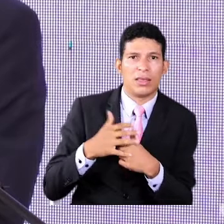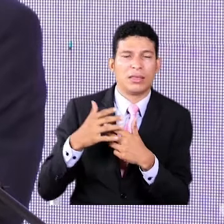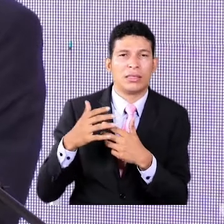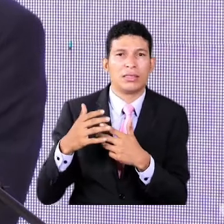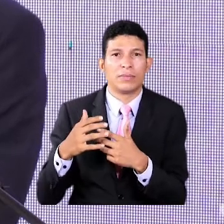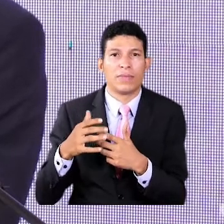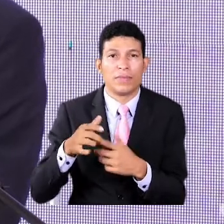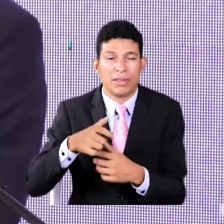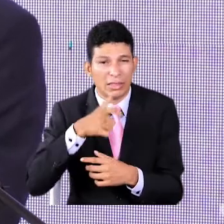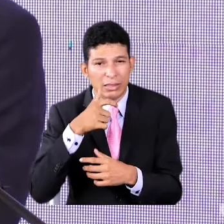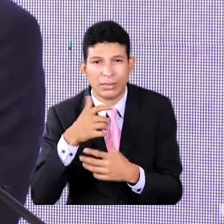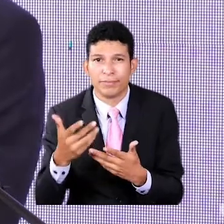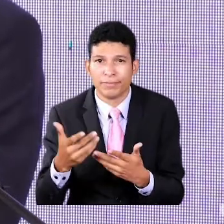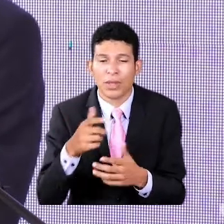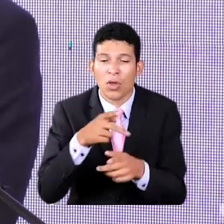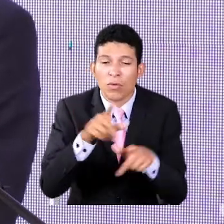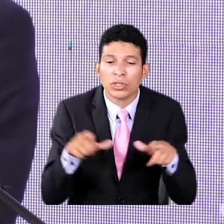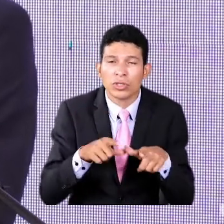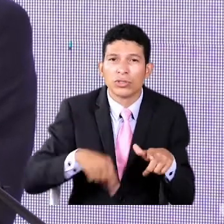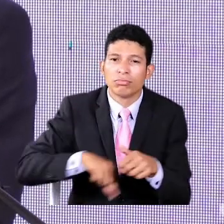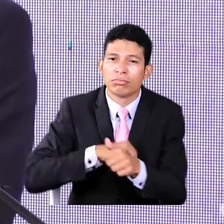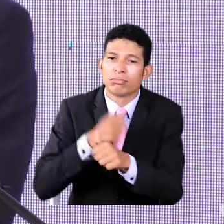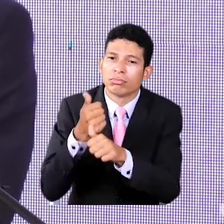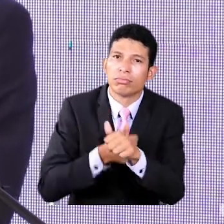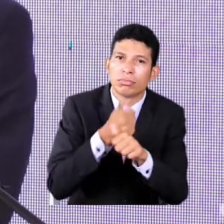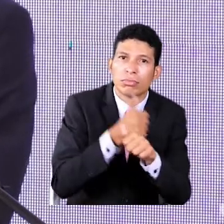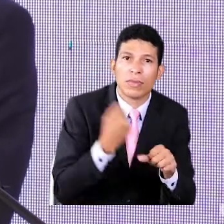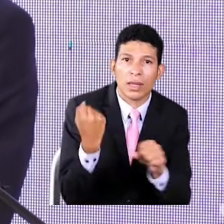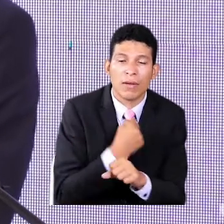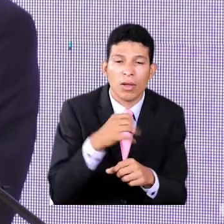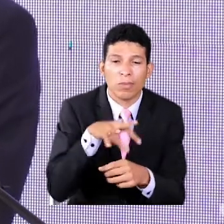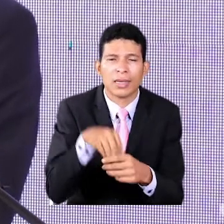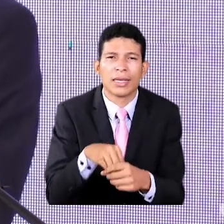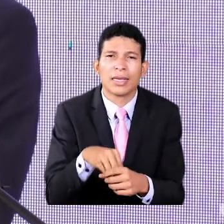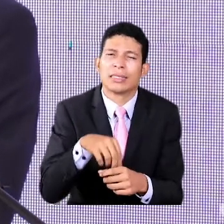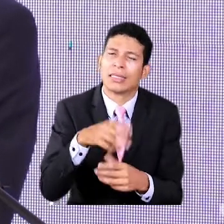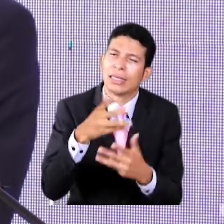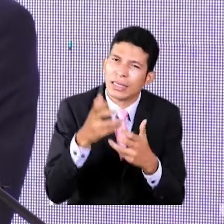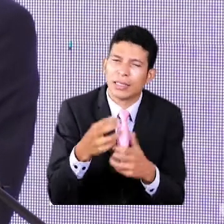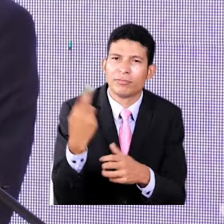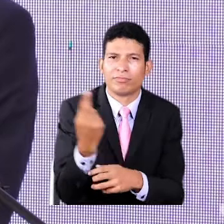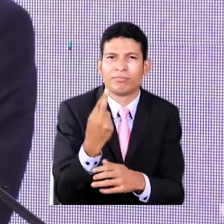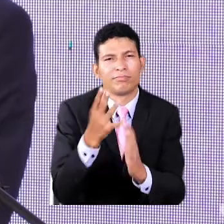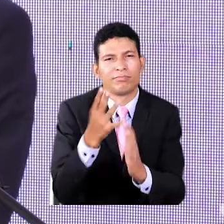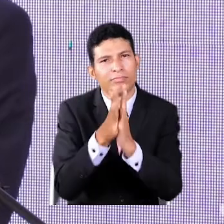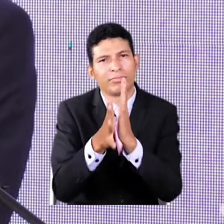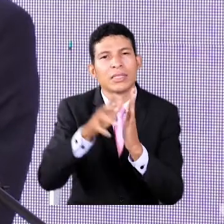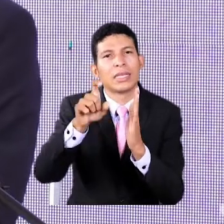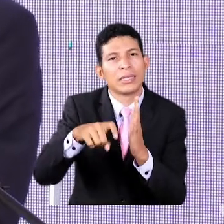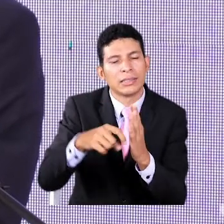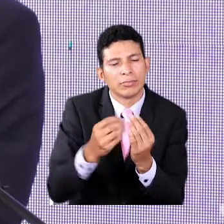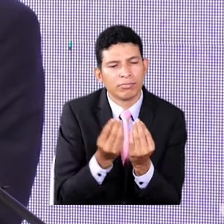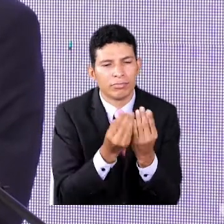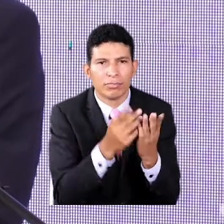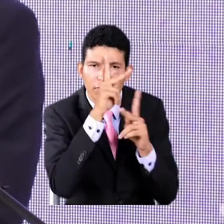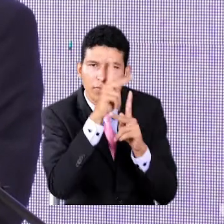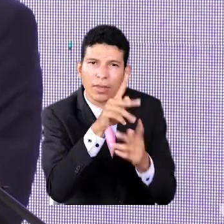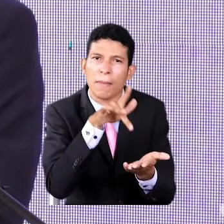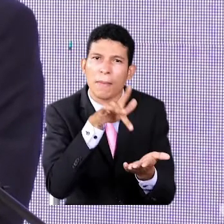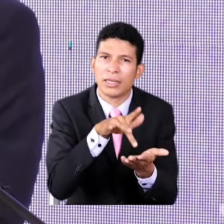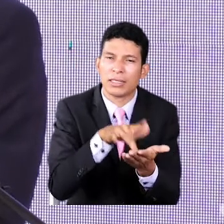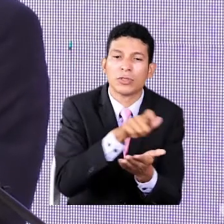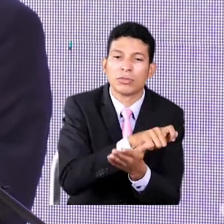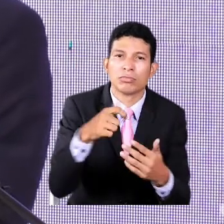oficina a cada una de las personas que trabajamos en ella quisiera reiterar la necesidad de garantizar la participación de las